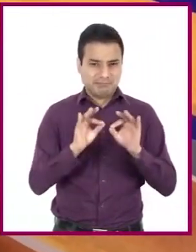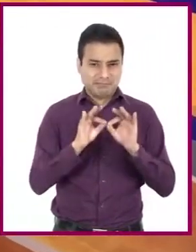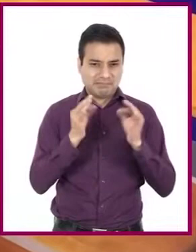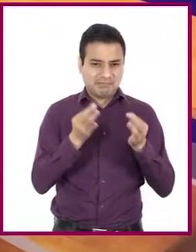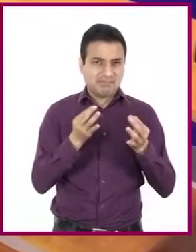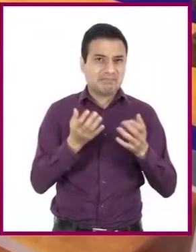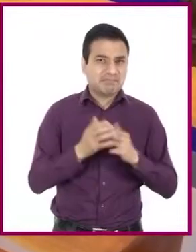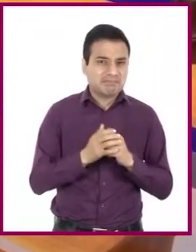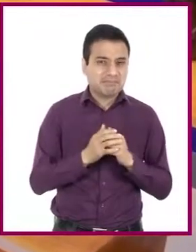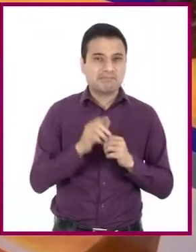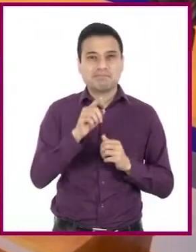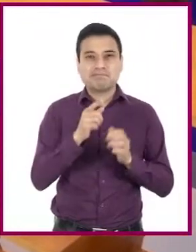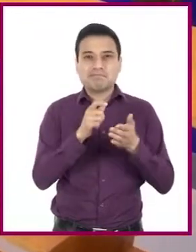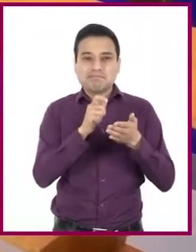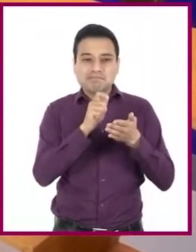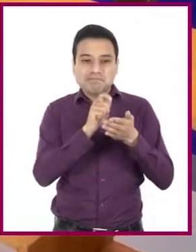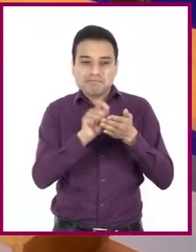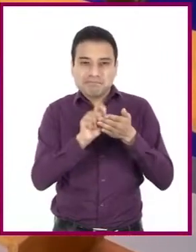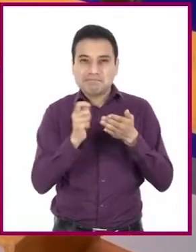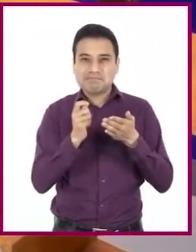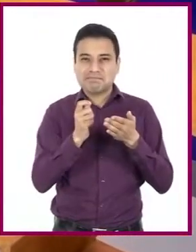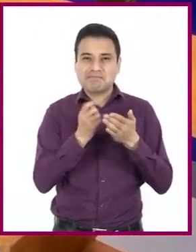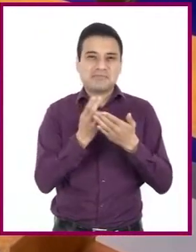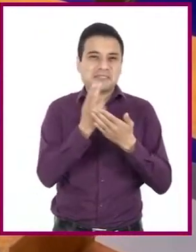como indicios de contenido.